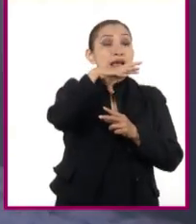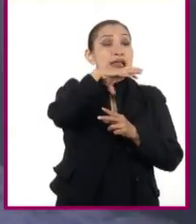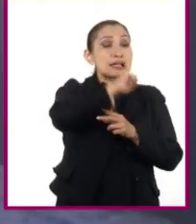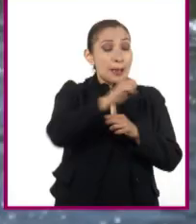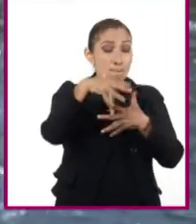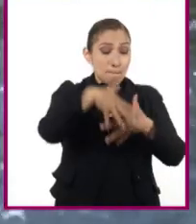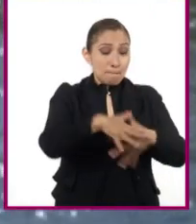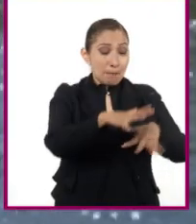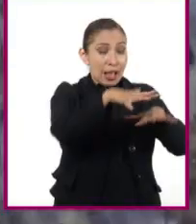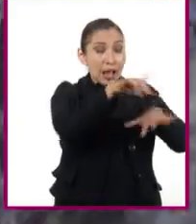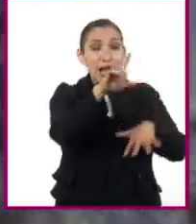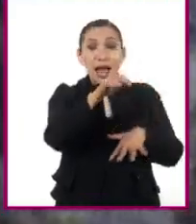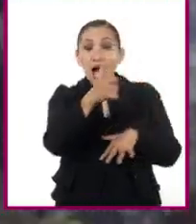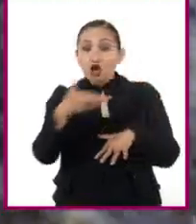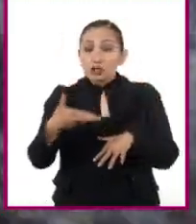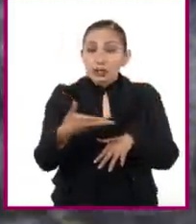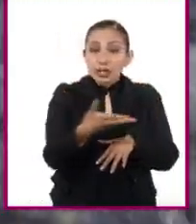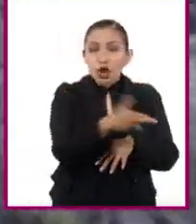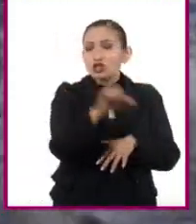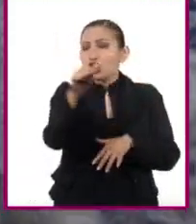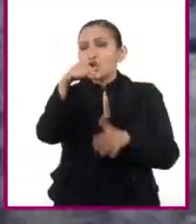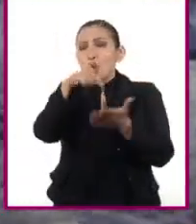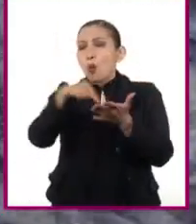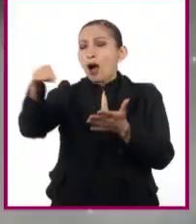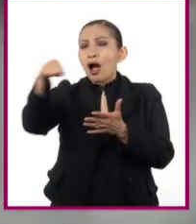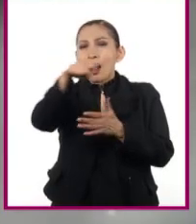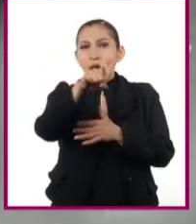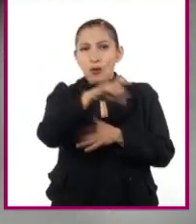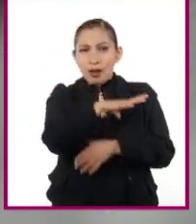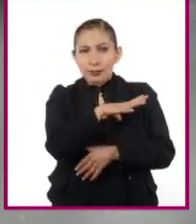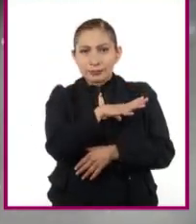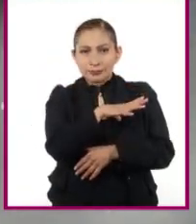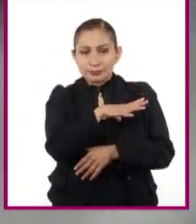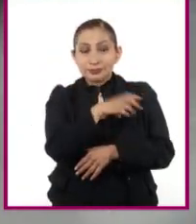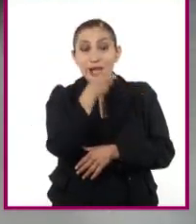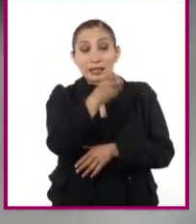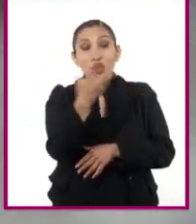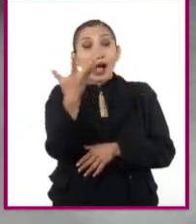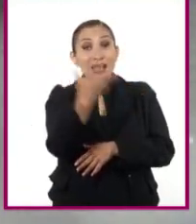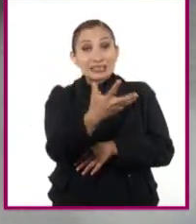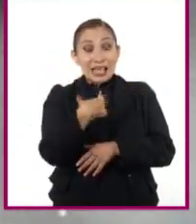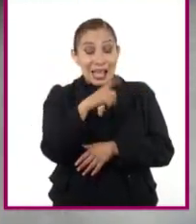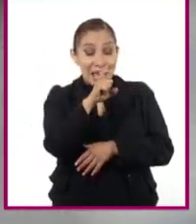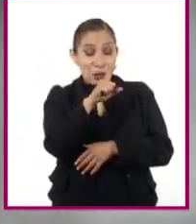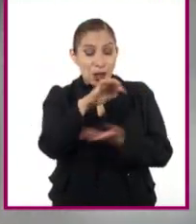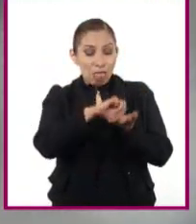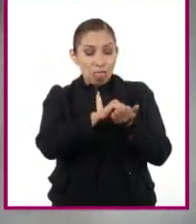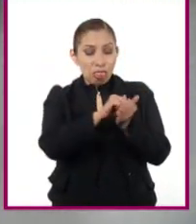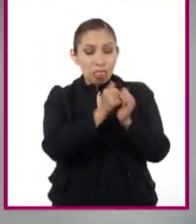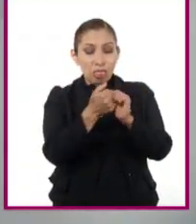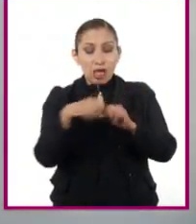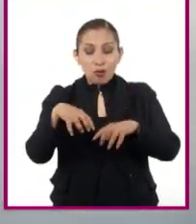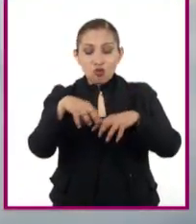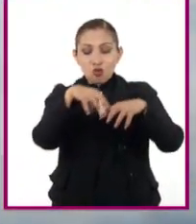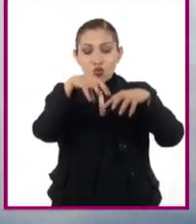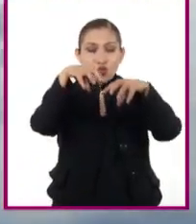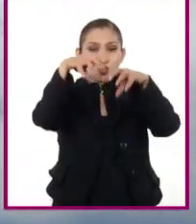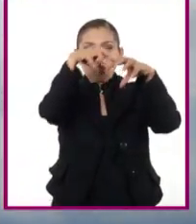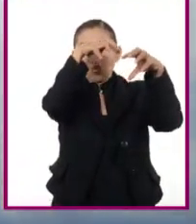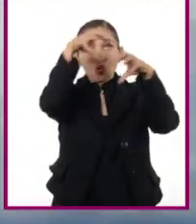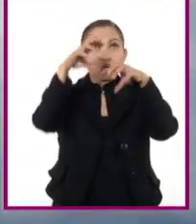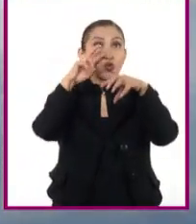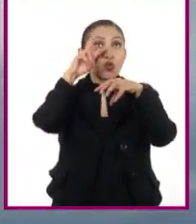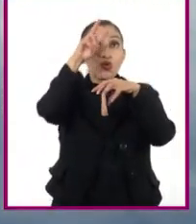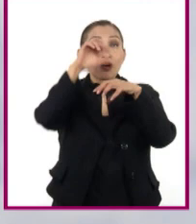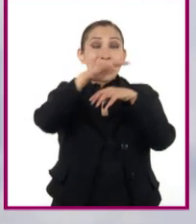calienta los océanos, lagos, ríos y otros cuerpos de agua. Esto provoca que el líquido se evapore y se eleve hacia